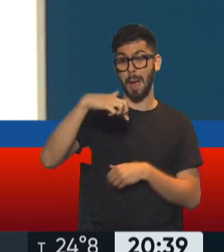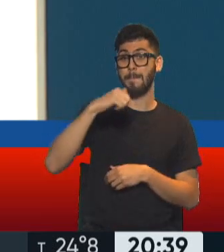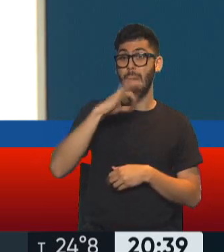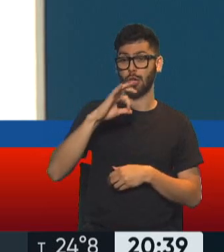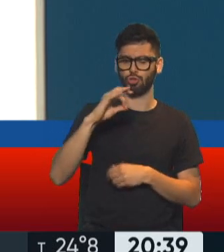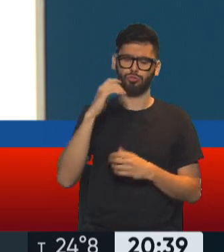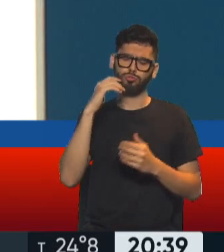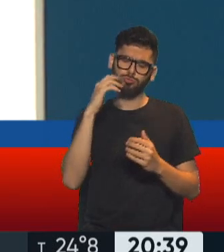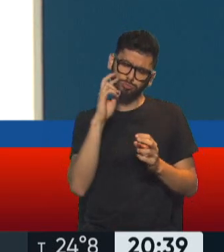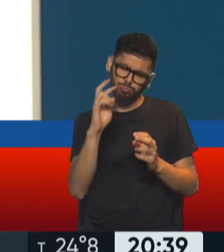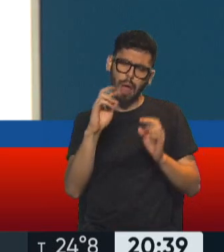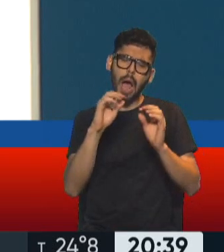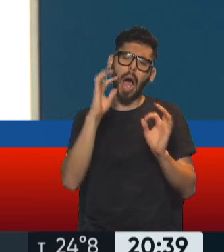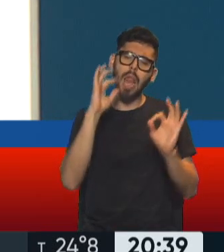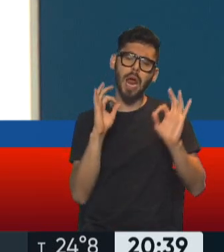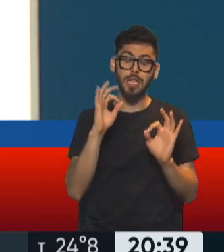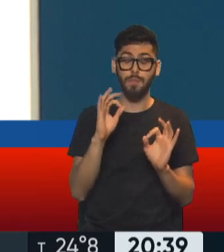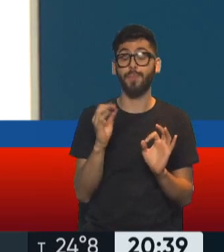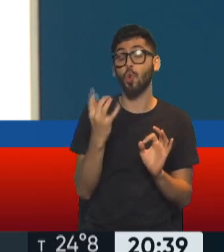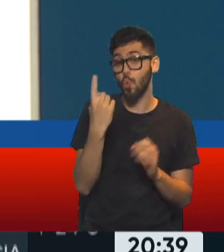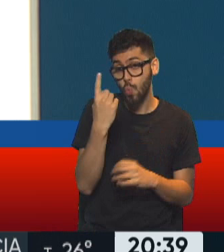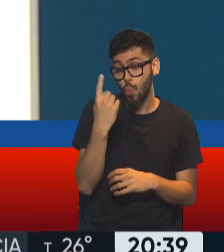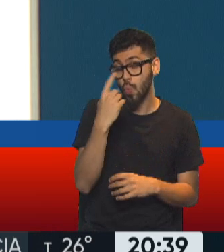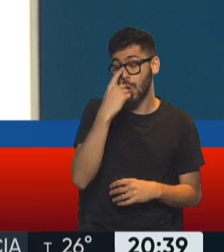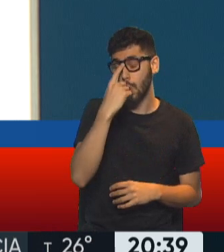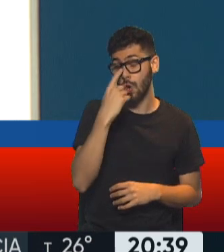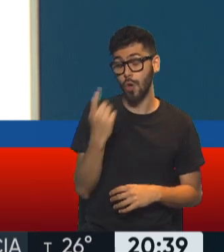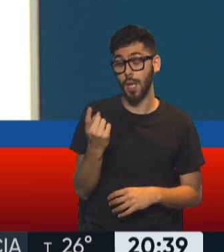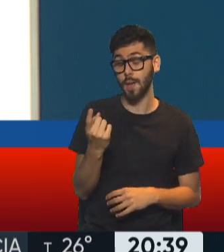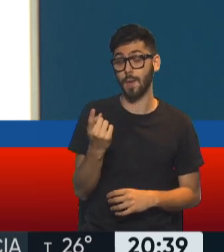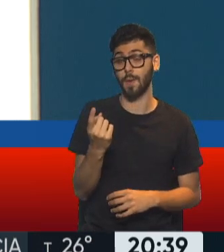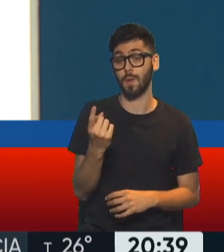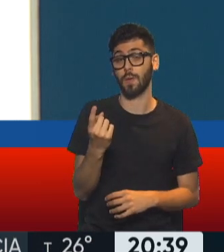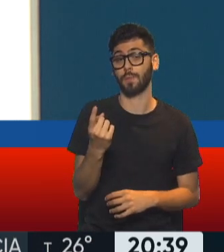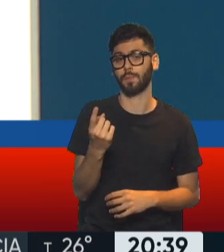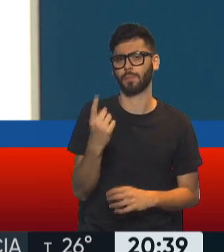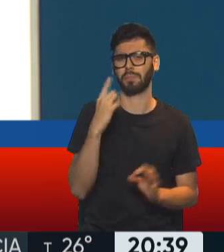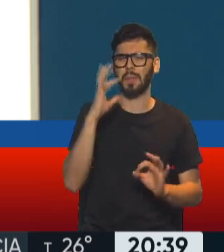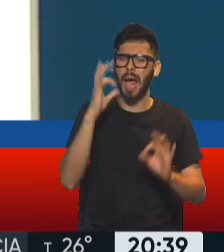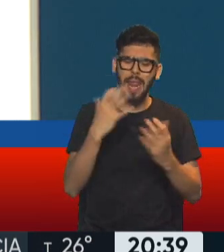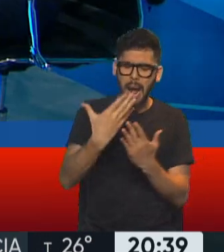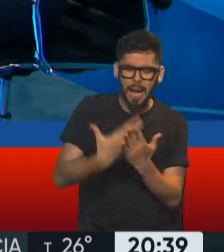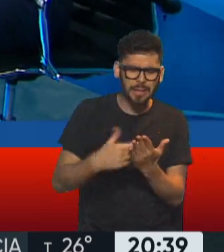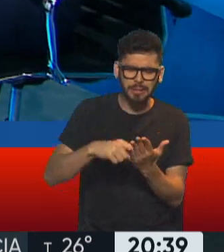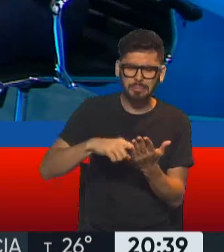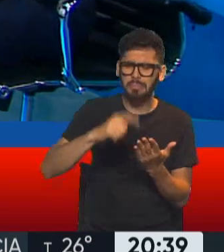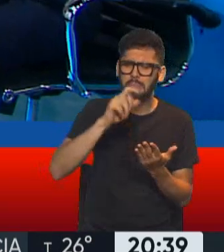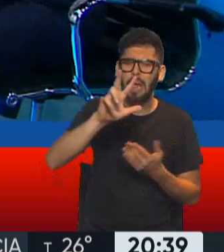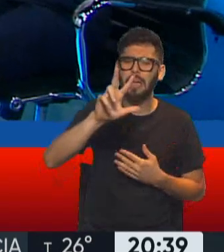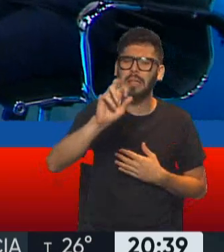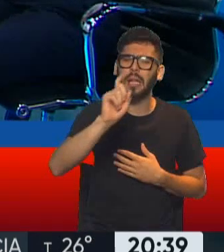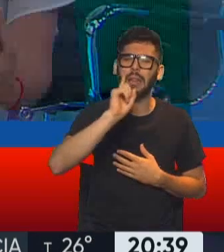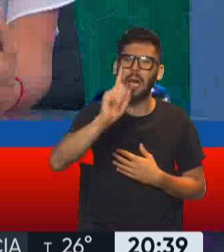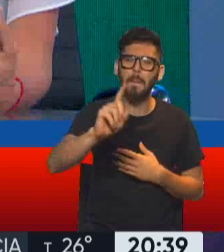de las cosas que pasaron, si uno mira lo de un análisis que se hizo sobre 30.000